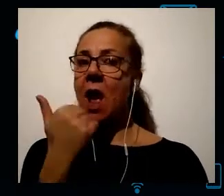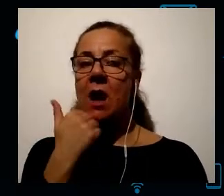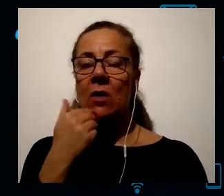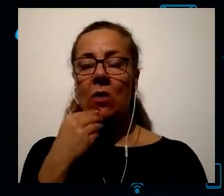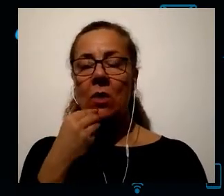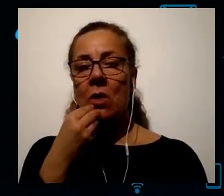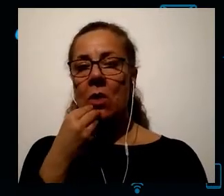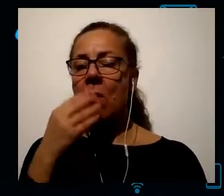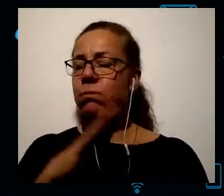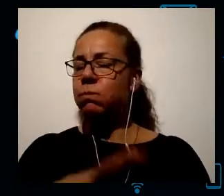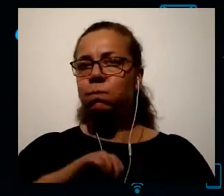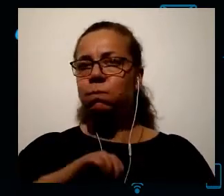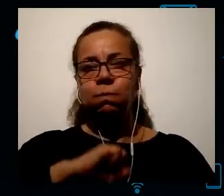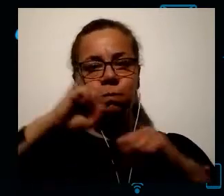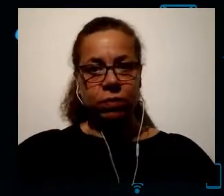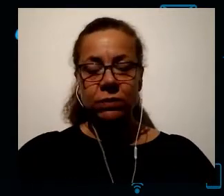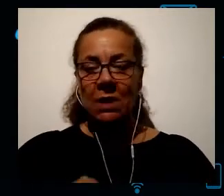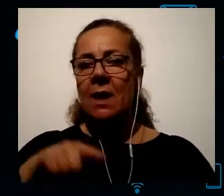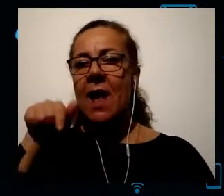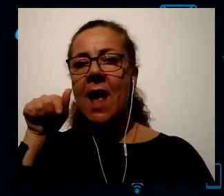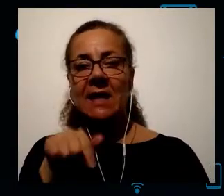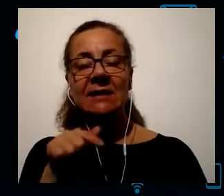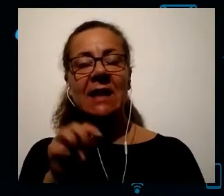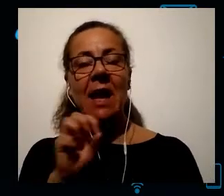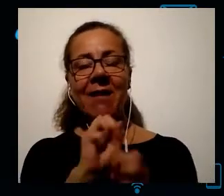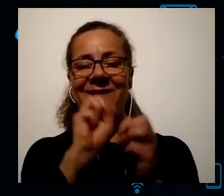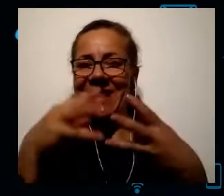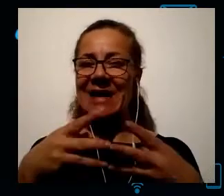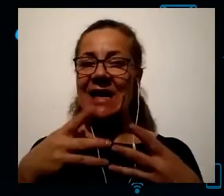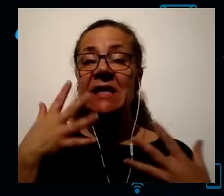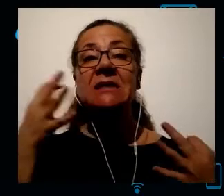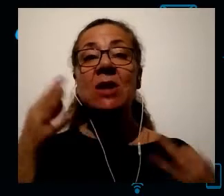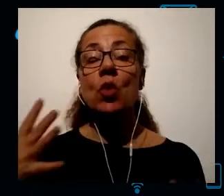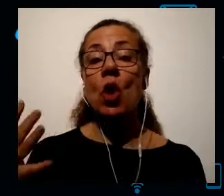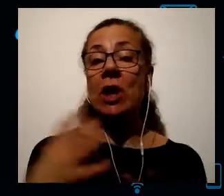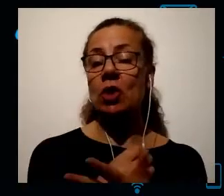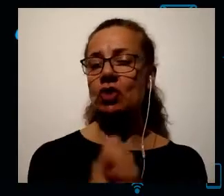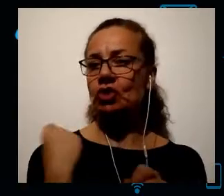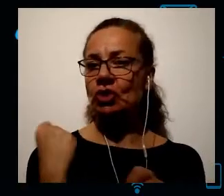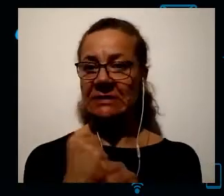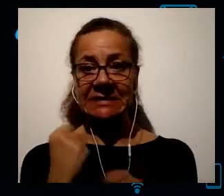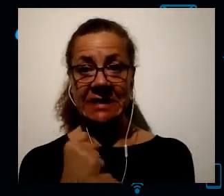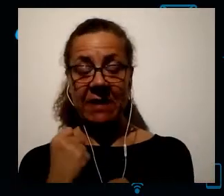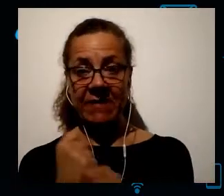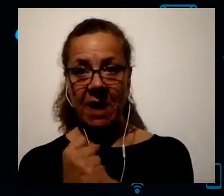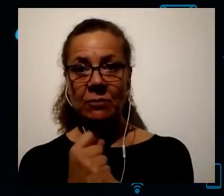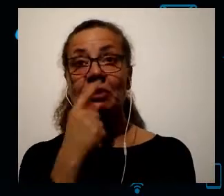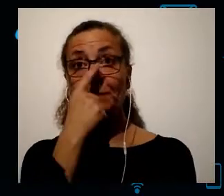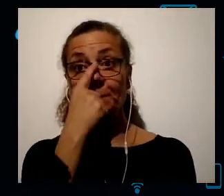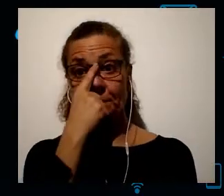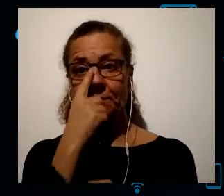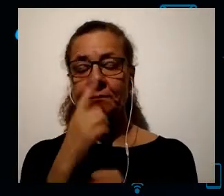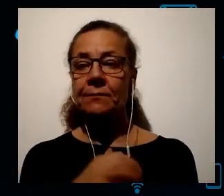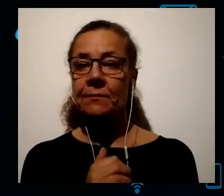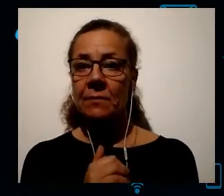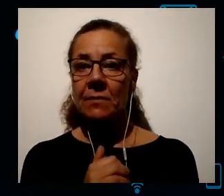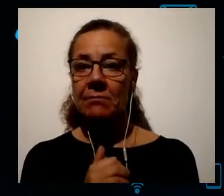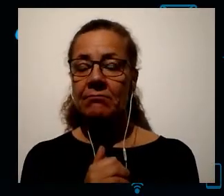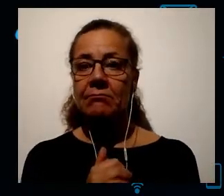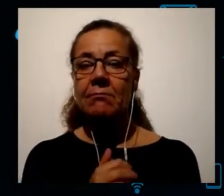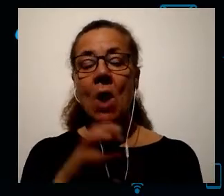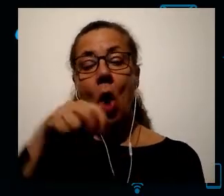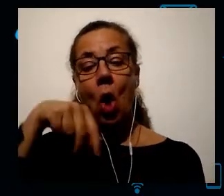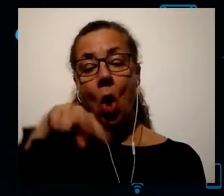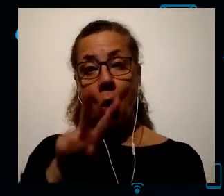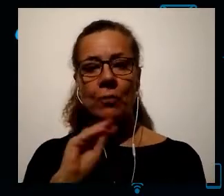ámbito de esta internet segura en la que todos trabajamos o para la que todos trabajamos las naciones unidas